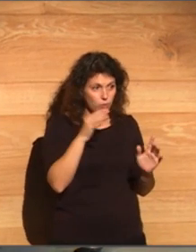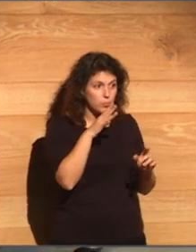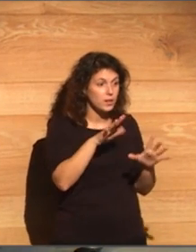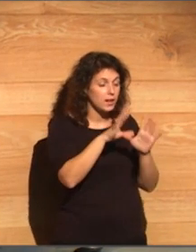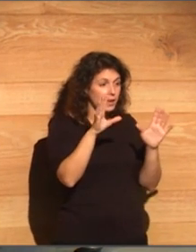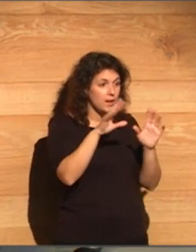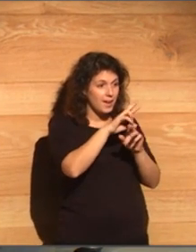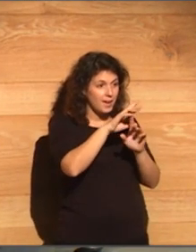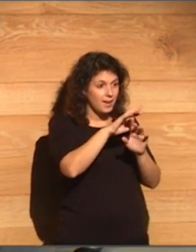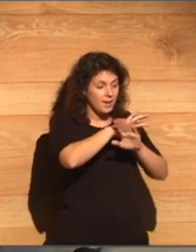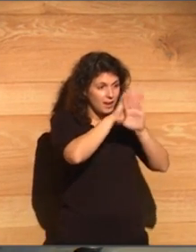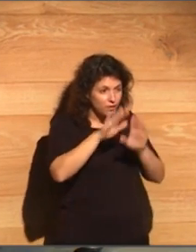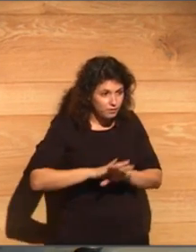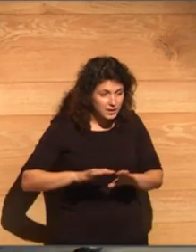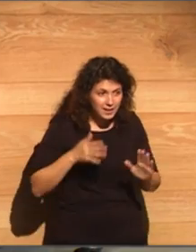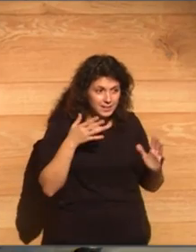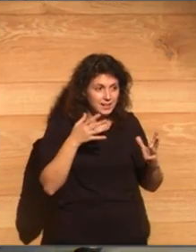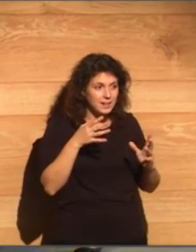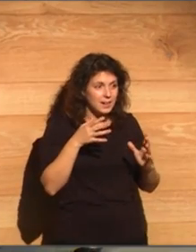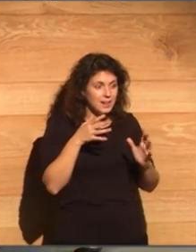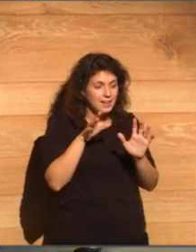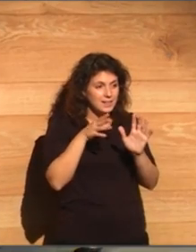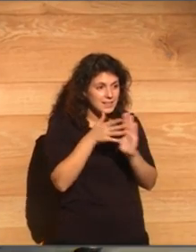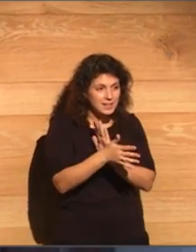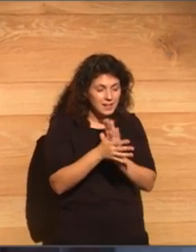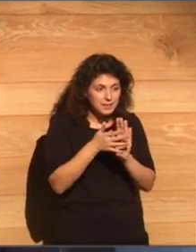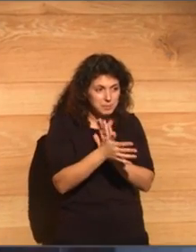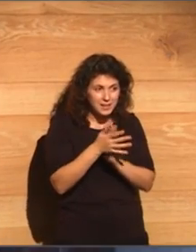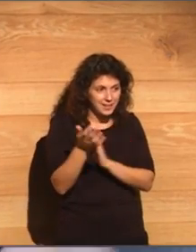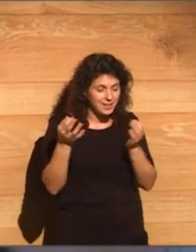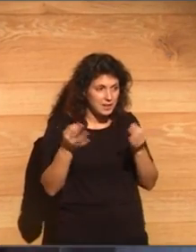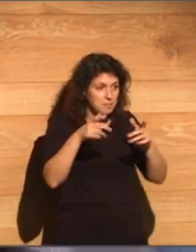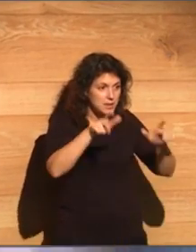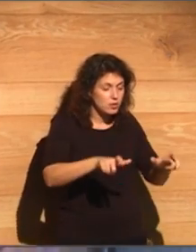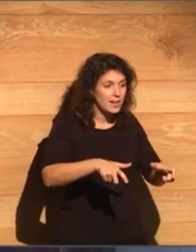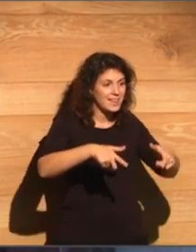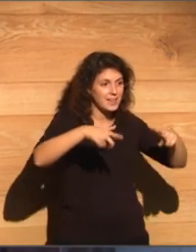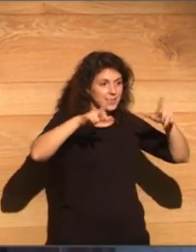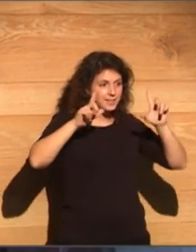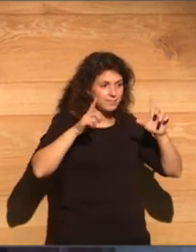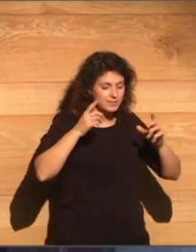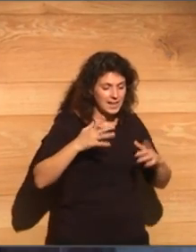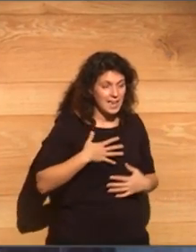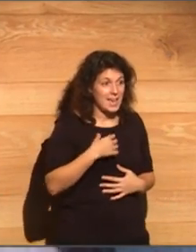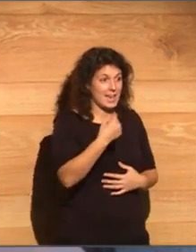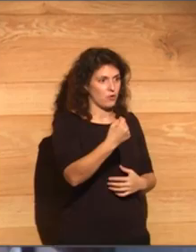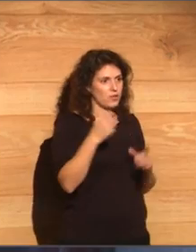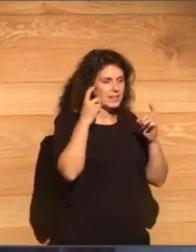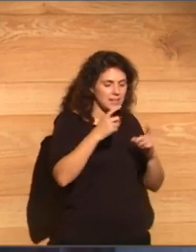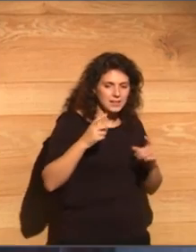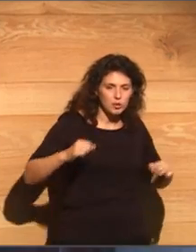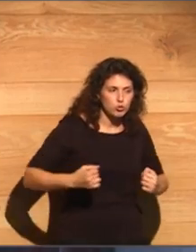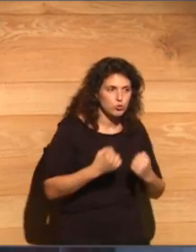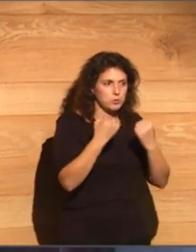final lo que nos enseña es que el personaje del héroe que pretende sobrevivir y encontrar algo dentro